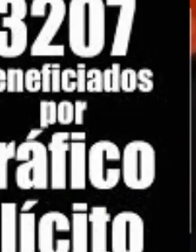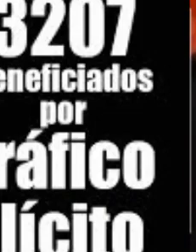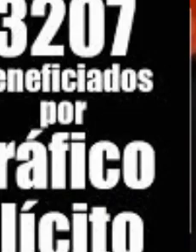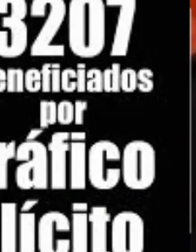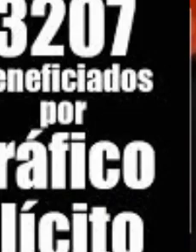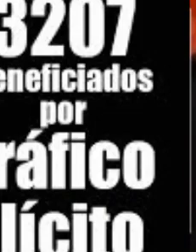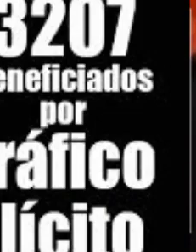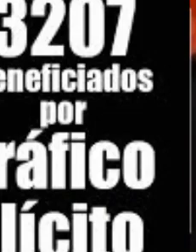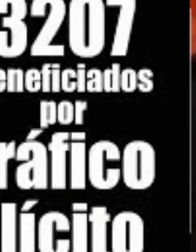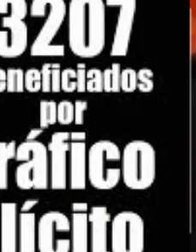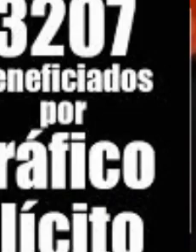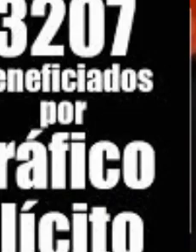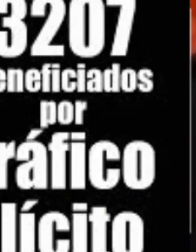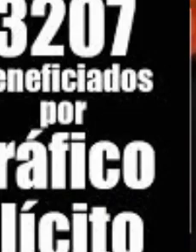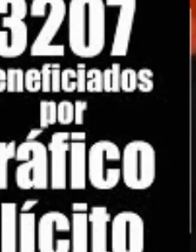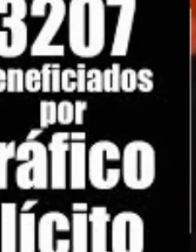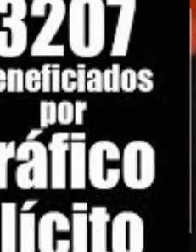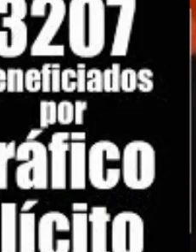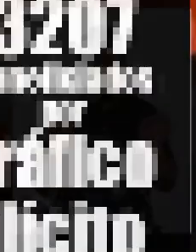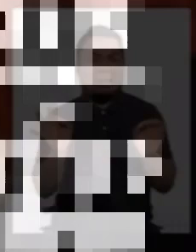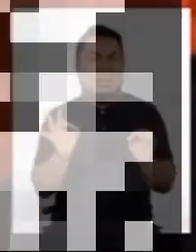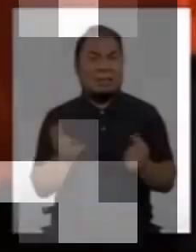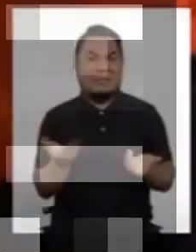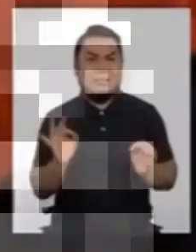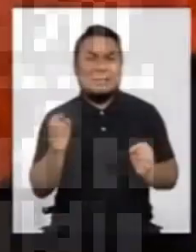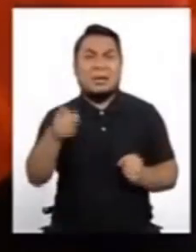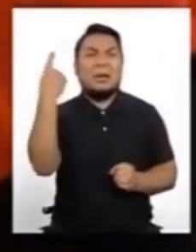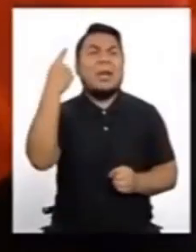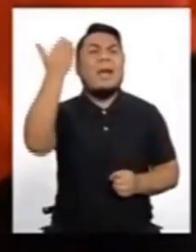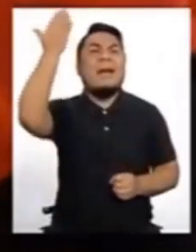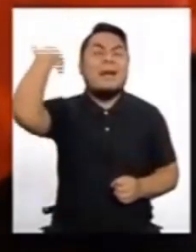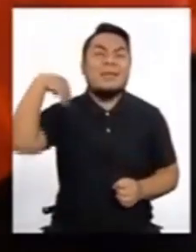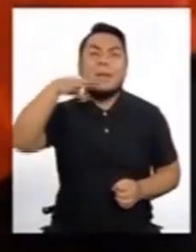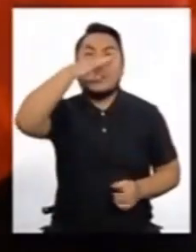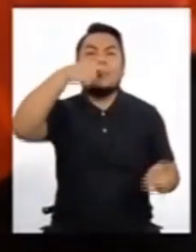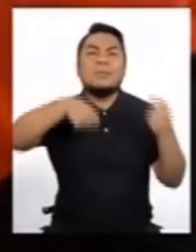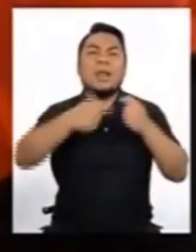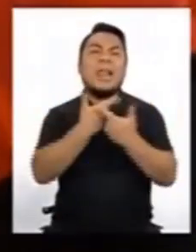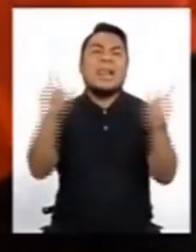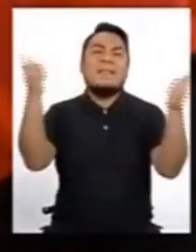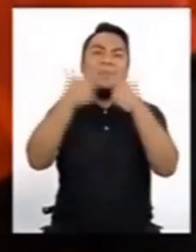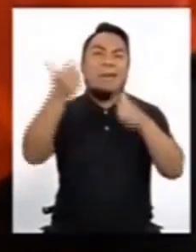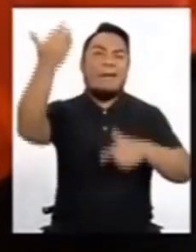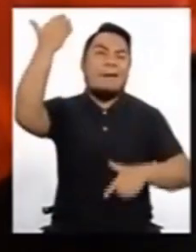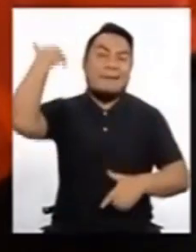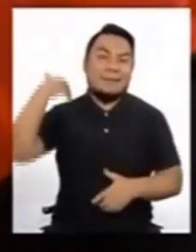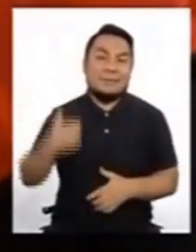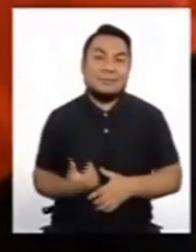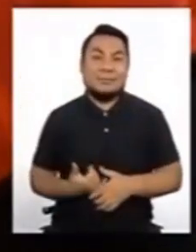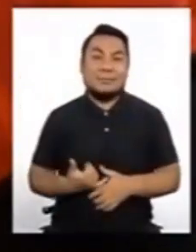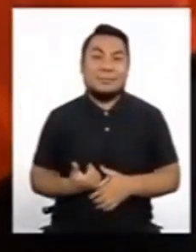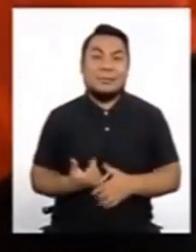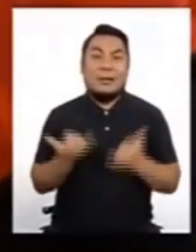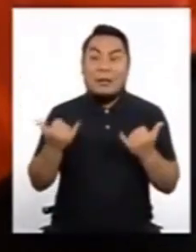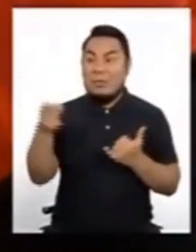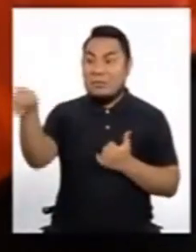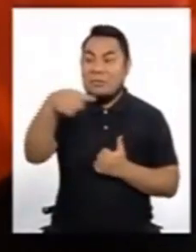y sin pandemia, nada, saliendo puertas abiertas para los narcotraficantes. Y muchos de ellos ahora nos critican.